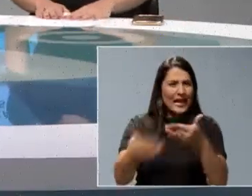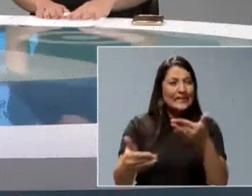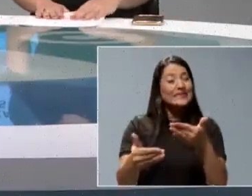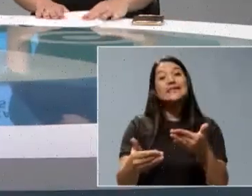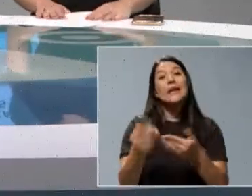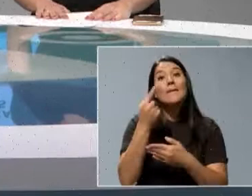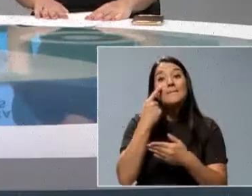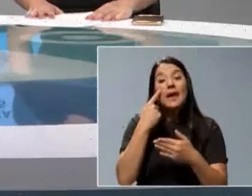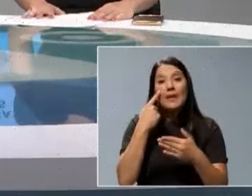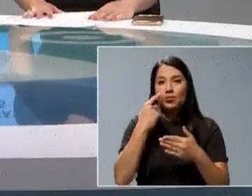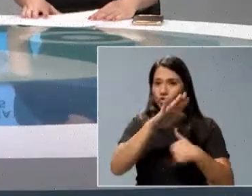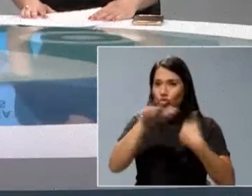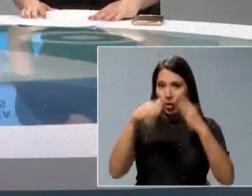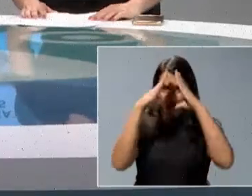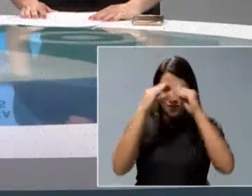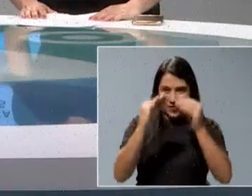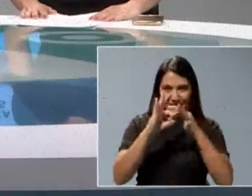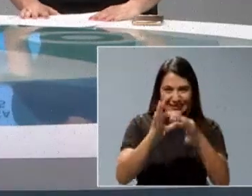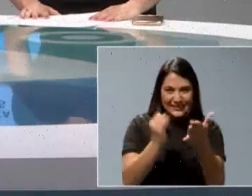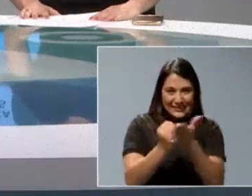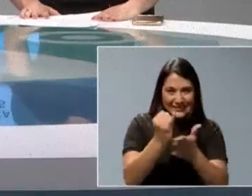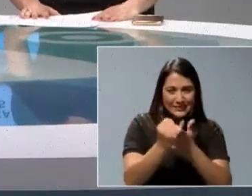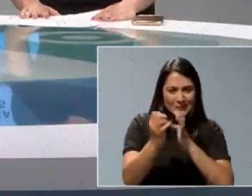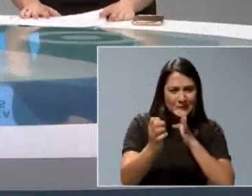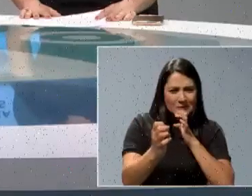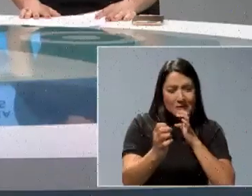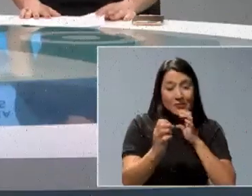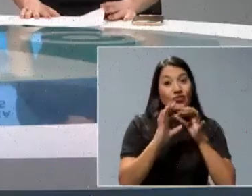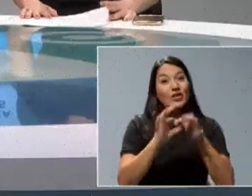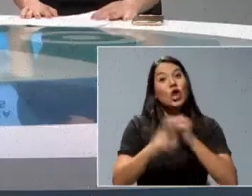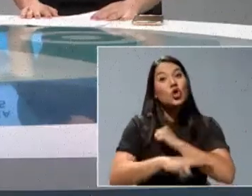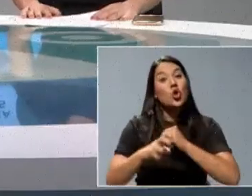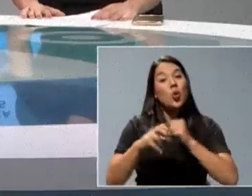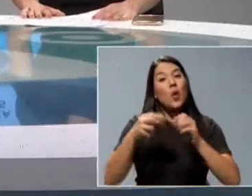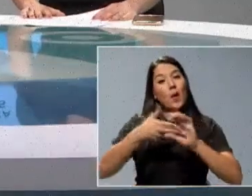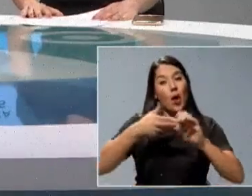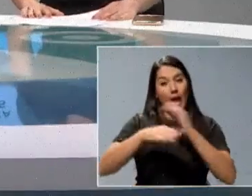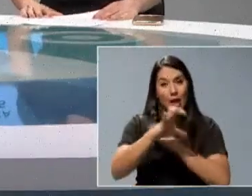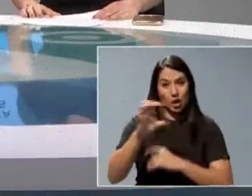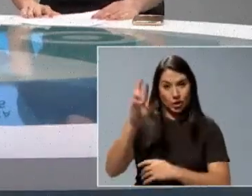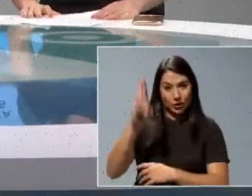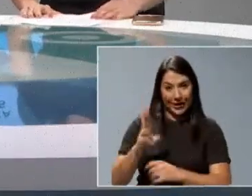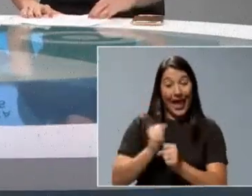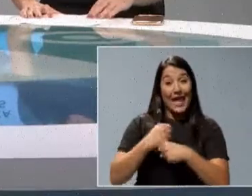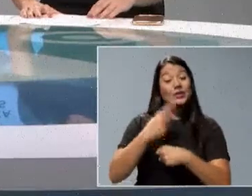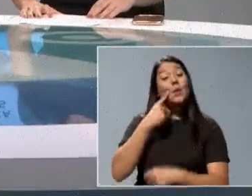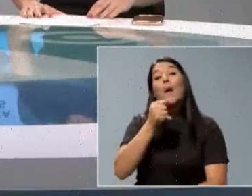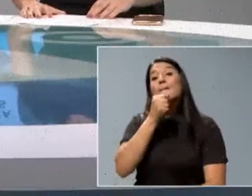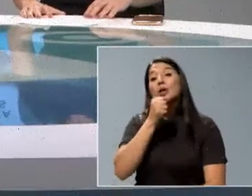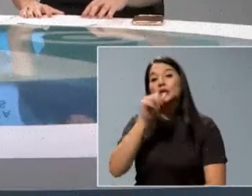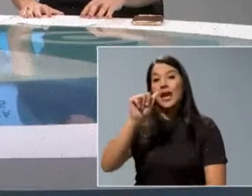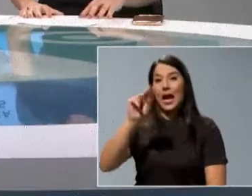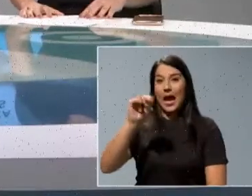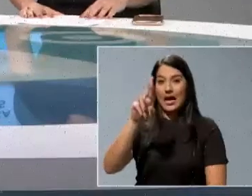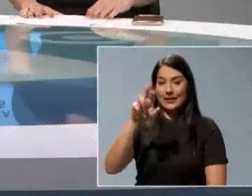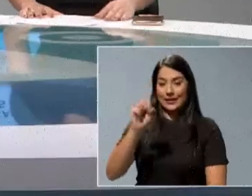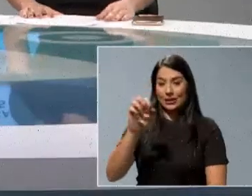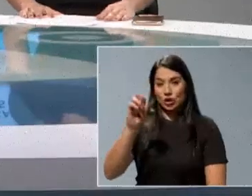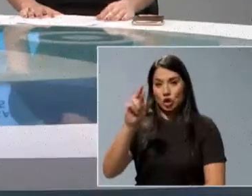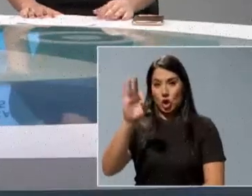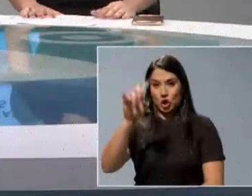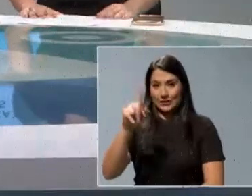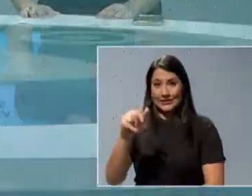veremos el desarrollo de este reportaje sobre el robo de combustible en nuestro país, desarrollado por el periodista Andrés Ortiz Murillo. Ya casi